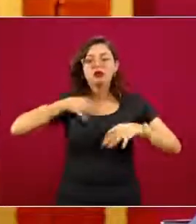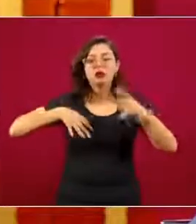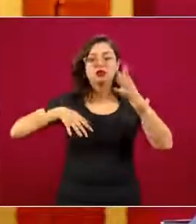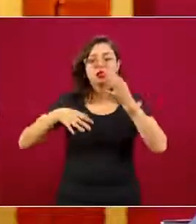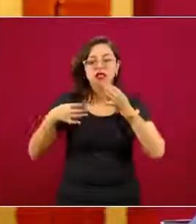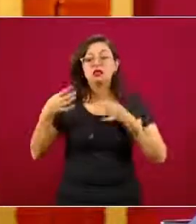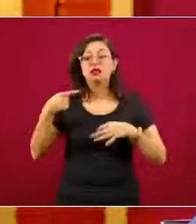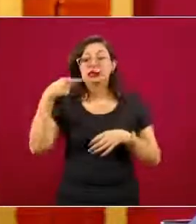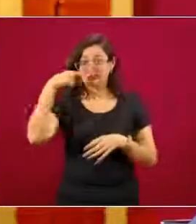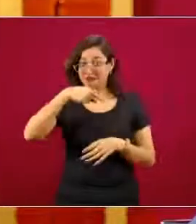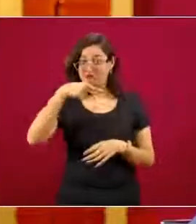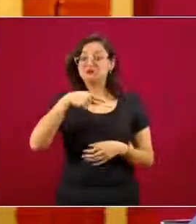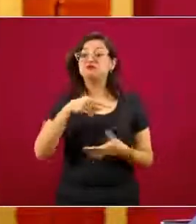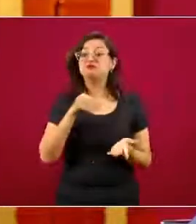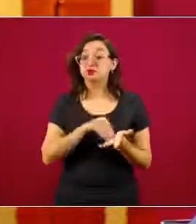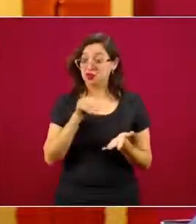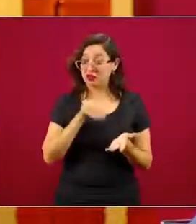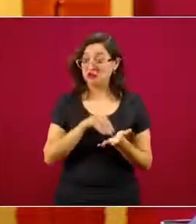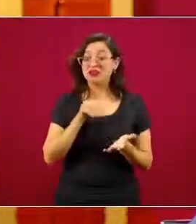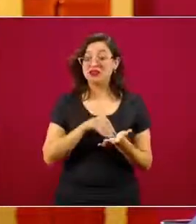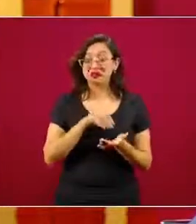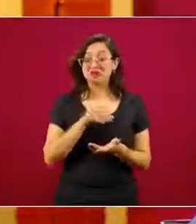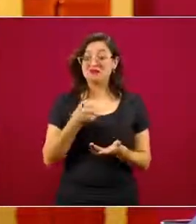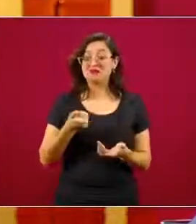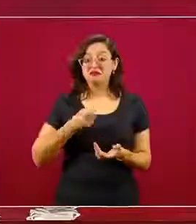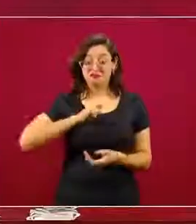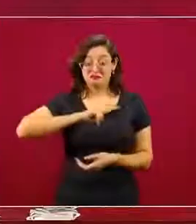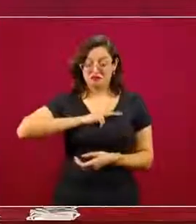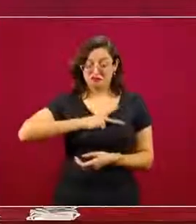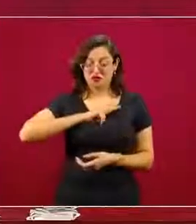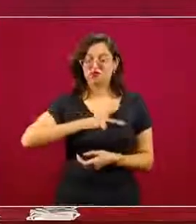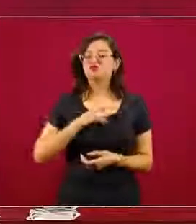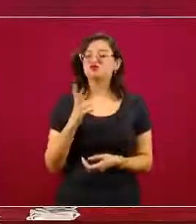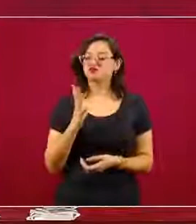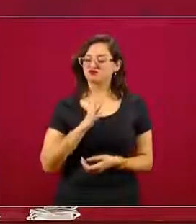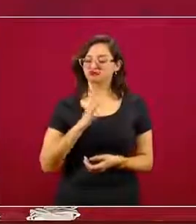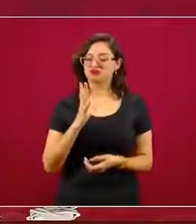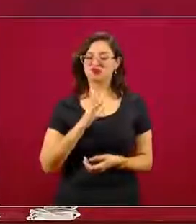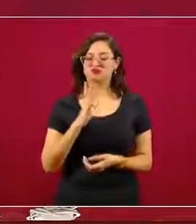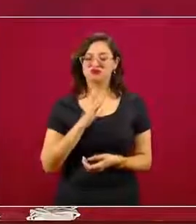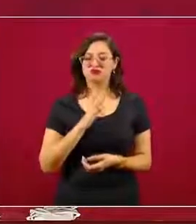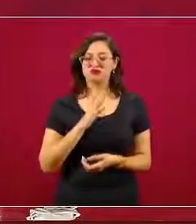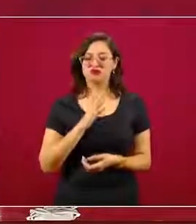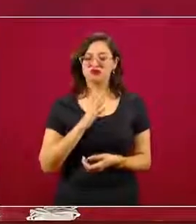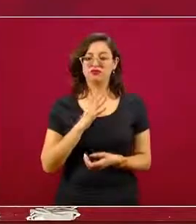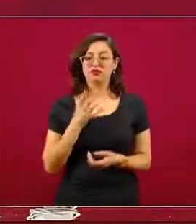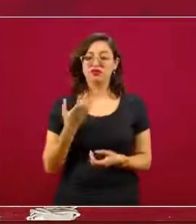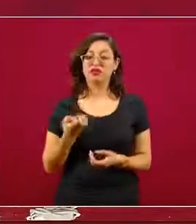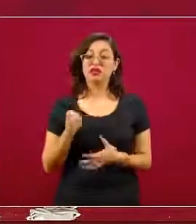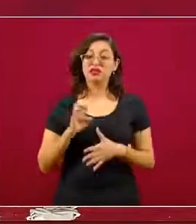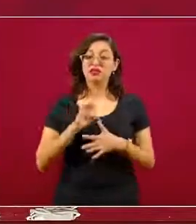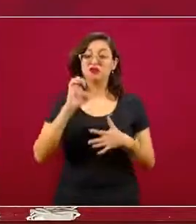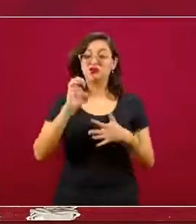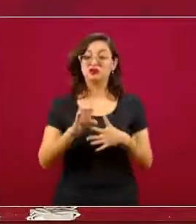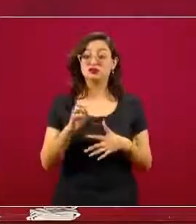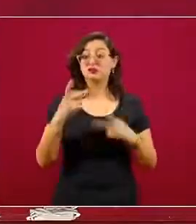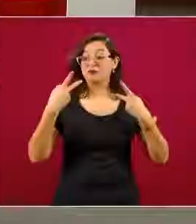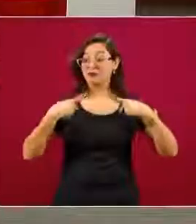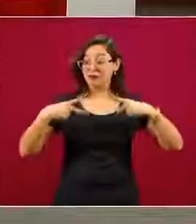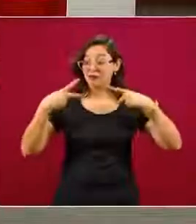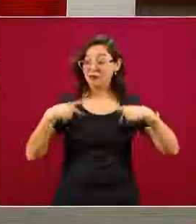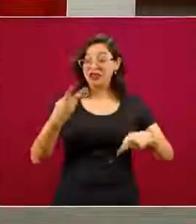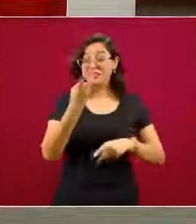saliva, pueden estar todavía cargados altamente de virus, y en la medida en que los familiares,